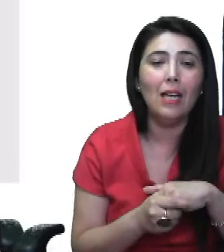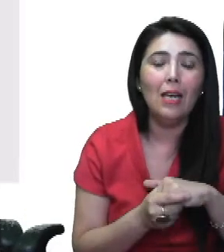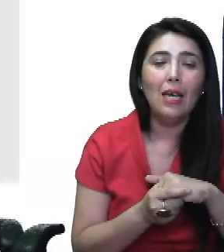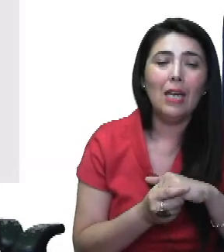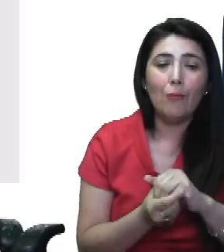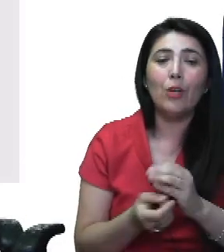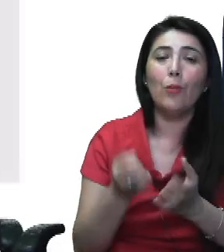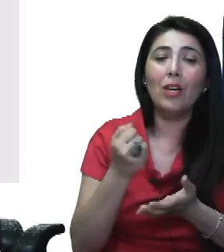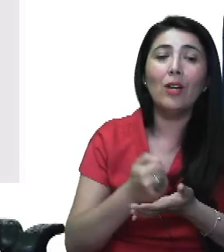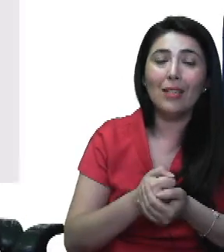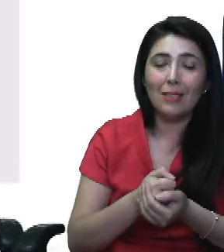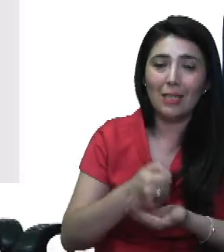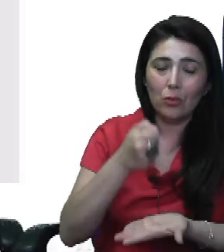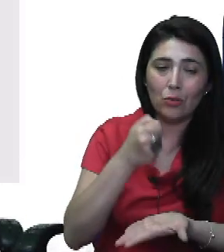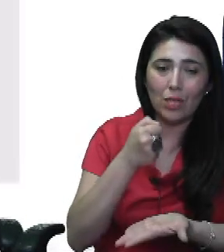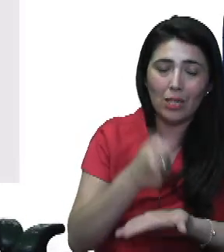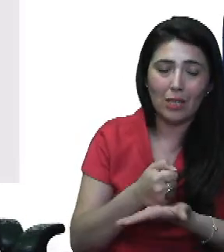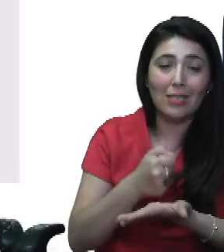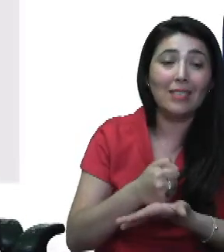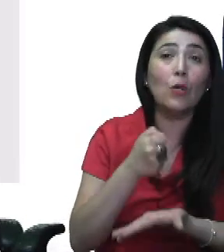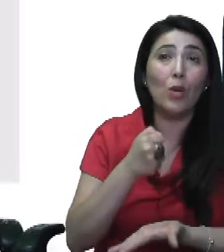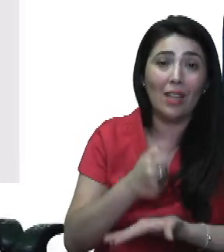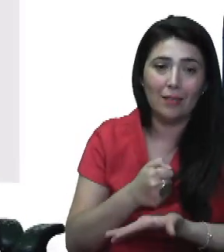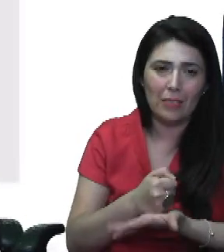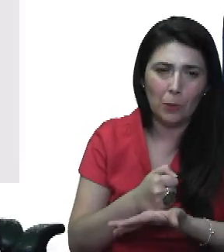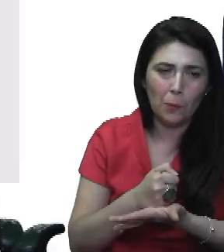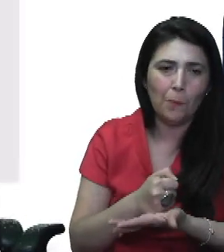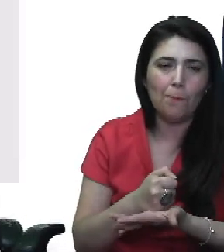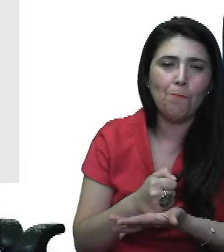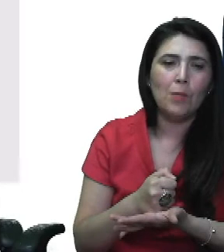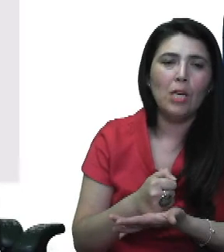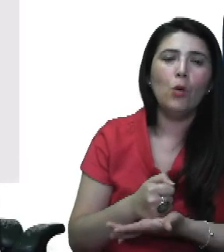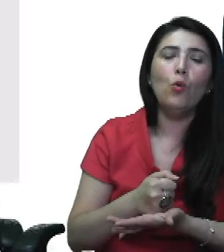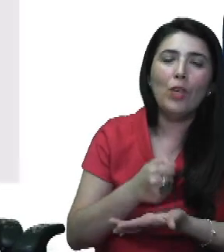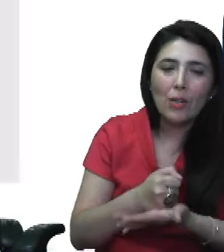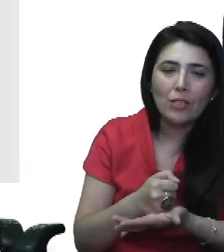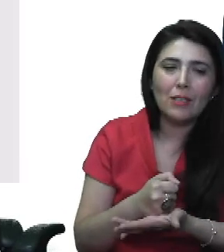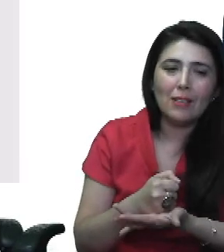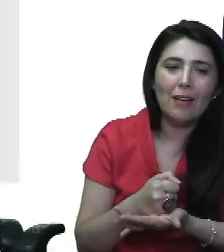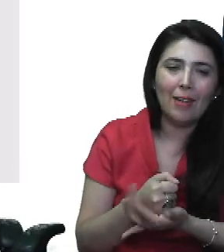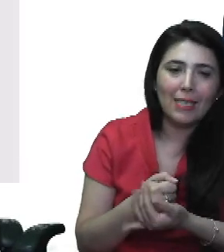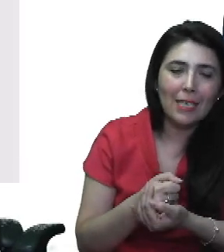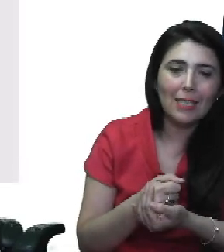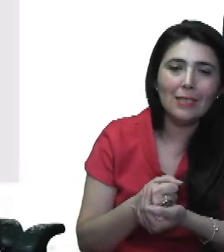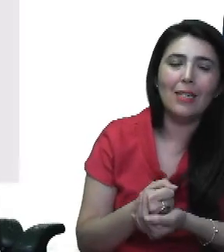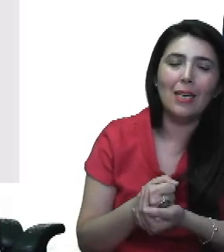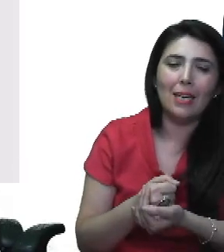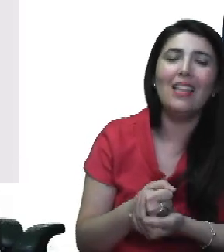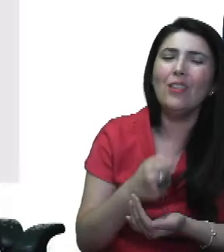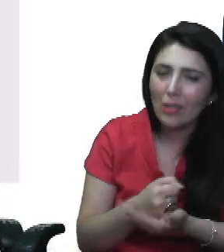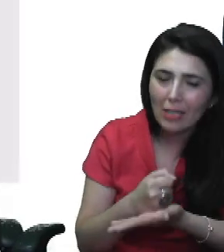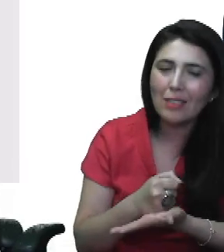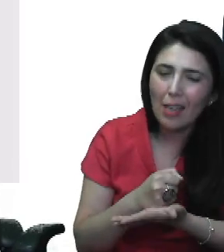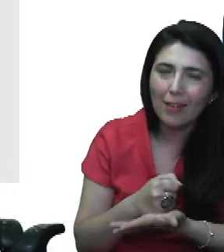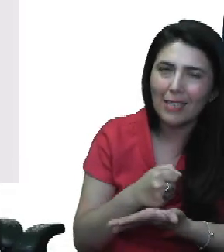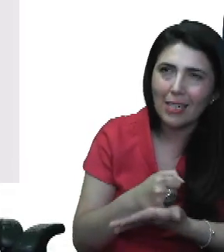experiencia, bueno, poder lograr cierta seguridad, ¿cierto? Cubrir nuestras necesidades básicas, y